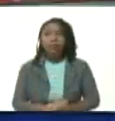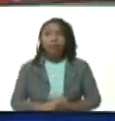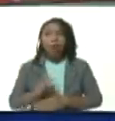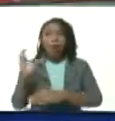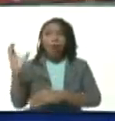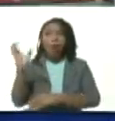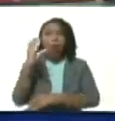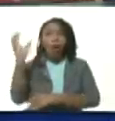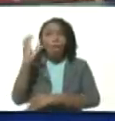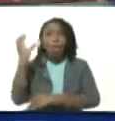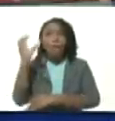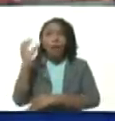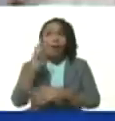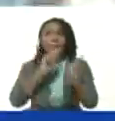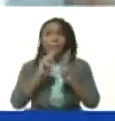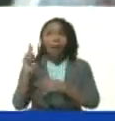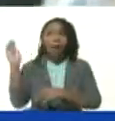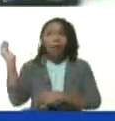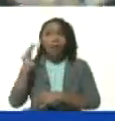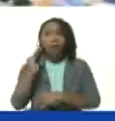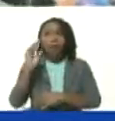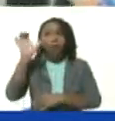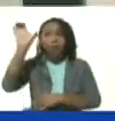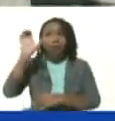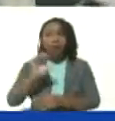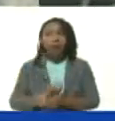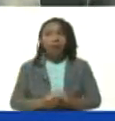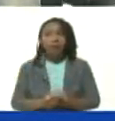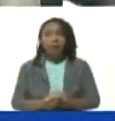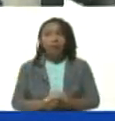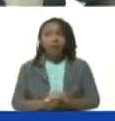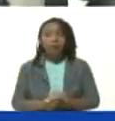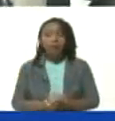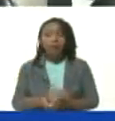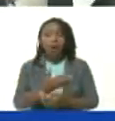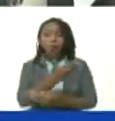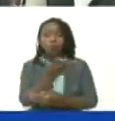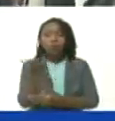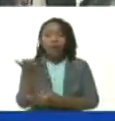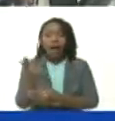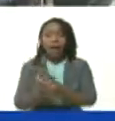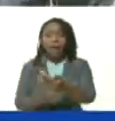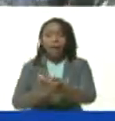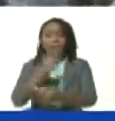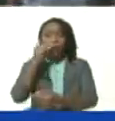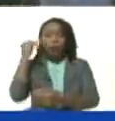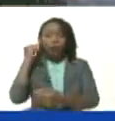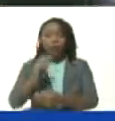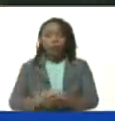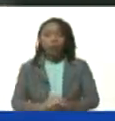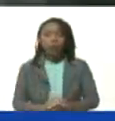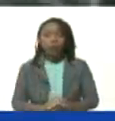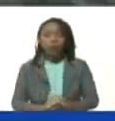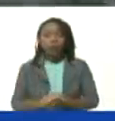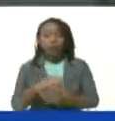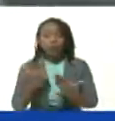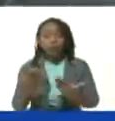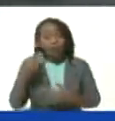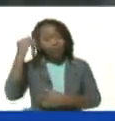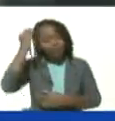Colombia, plan Vuelta a la Patria, para ustedes, hermanos y hermanas, que